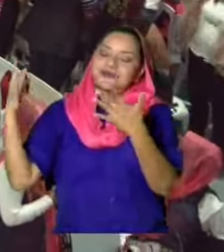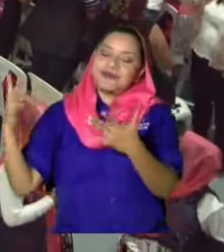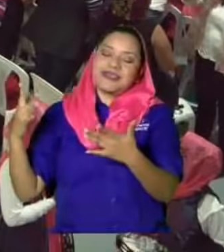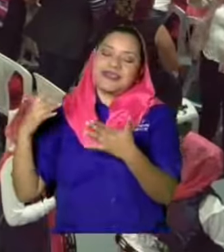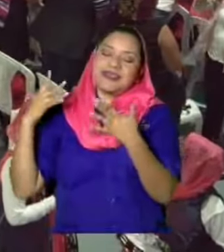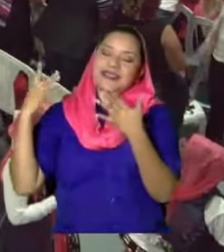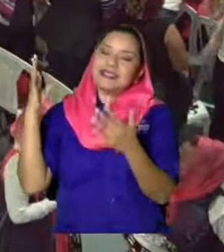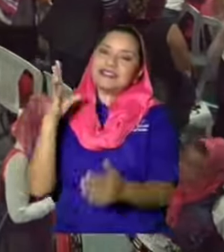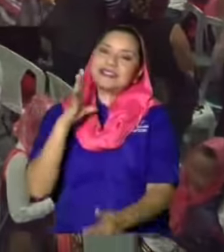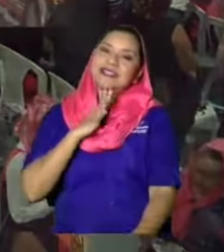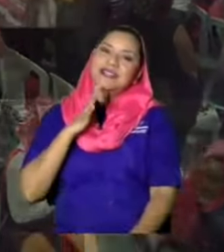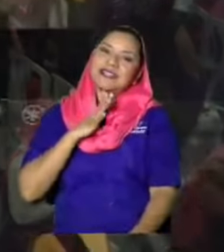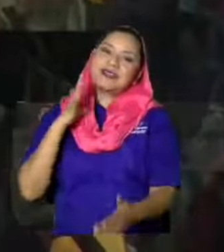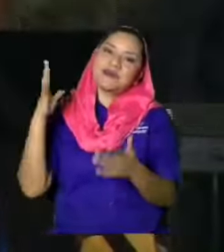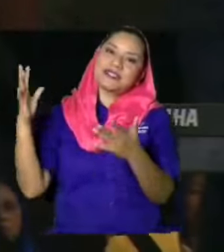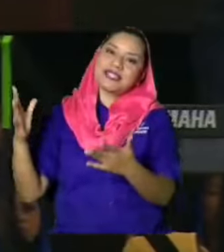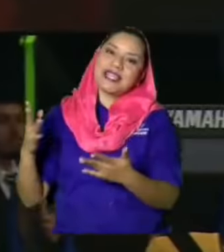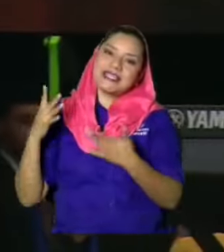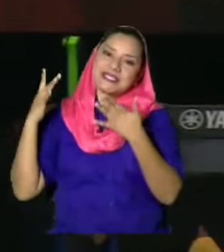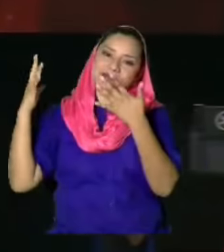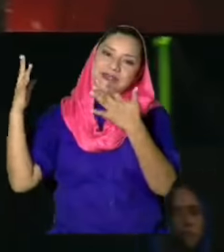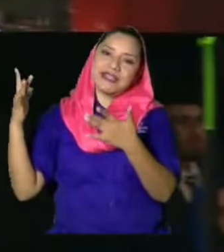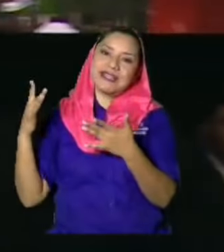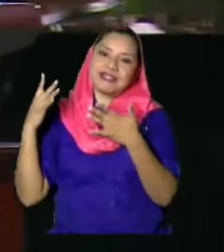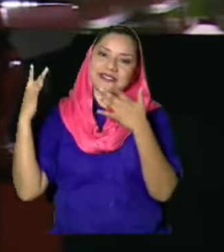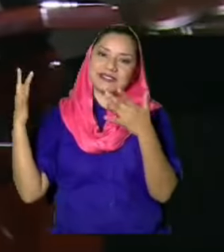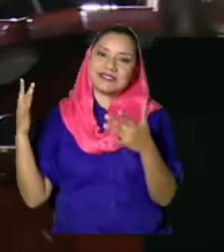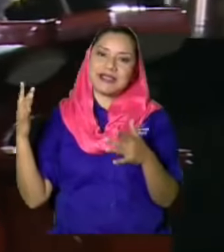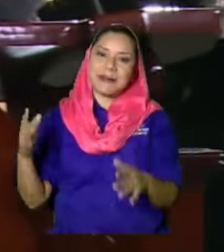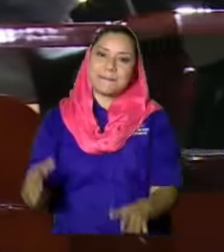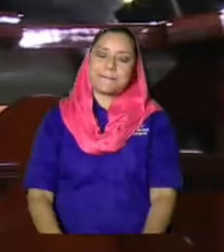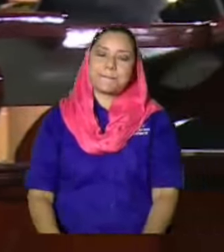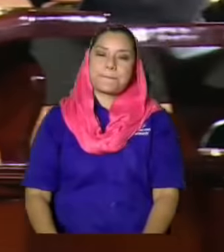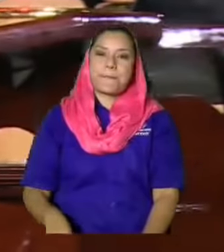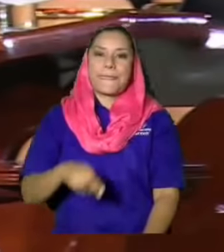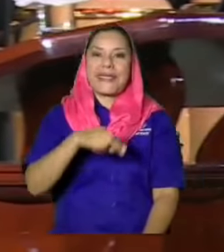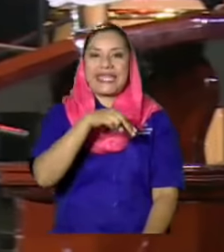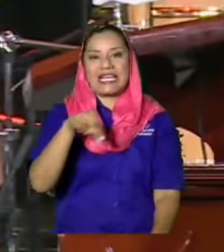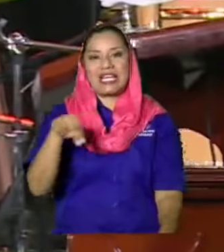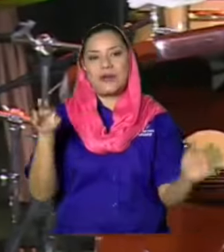Hay esperanza. Hay esperanza. Platique, levante